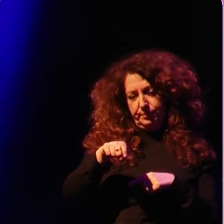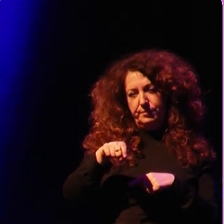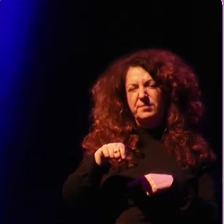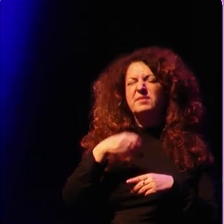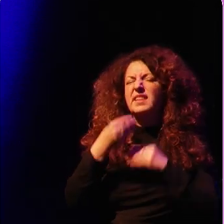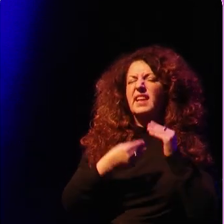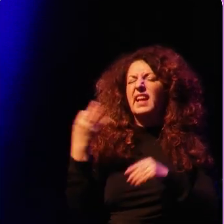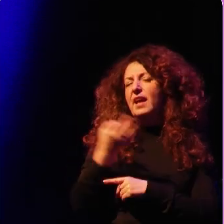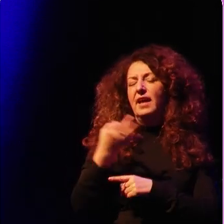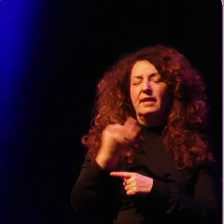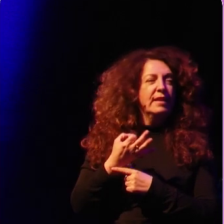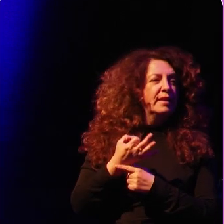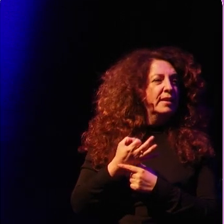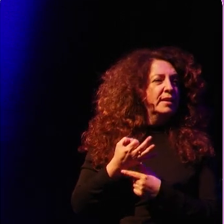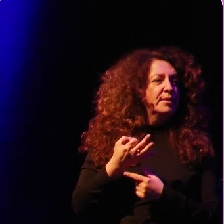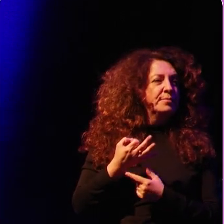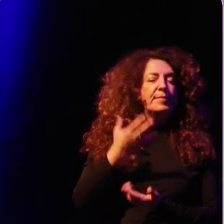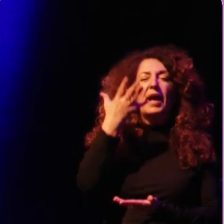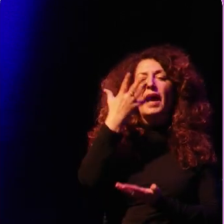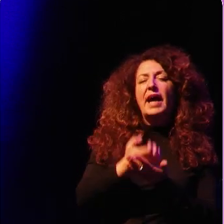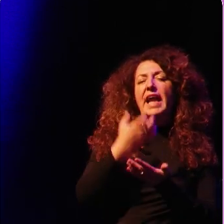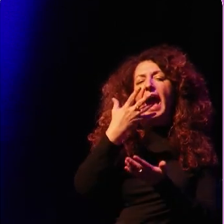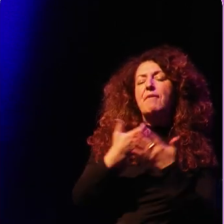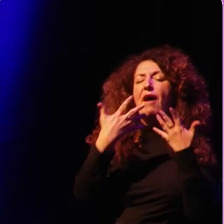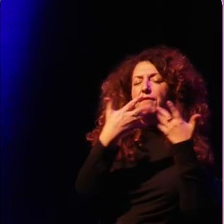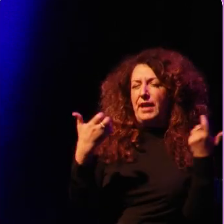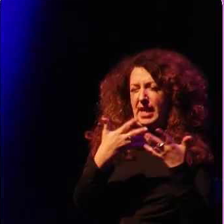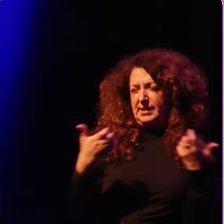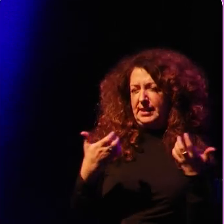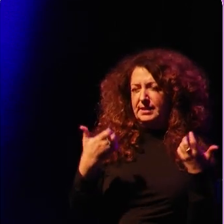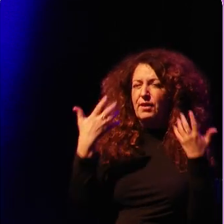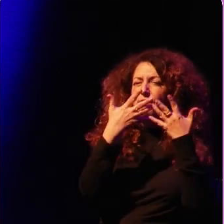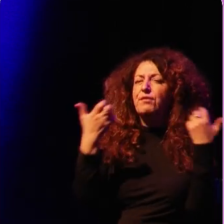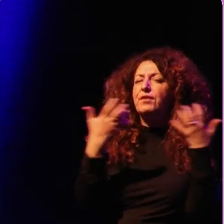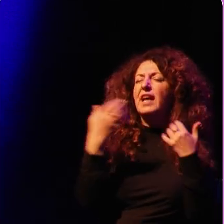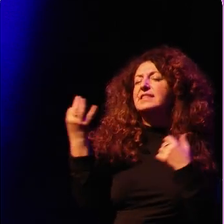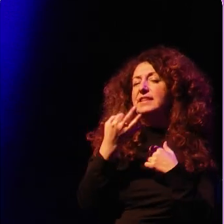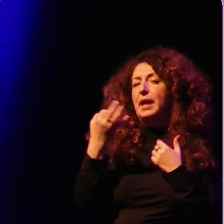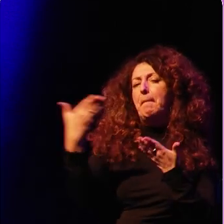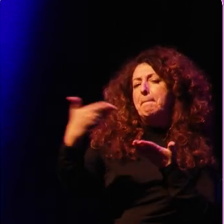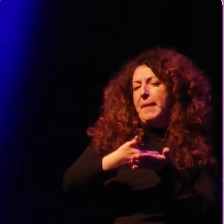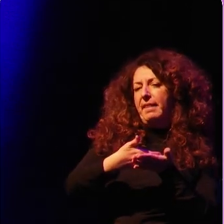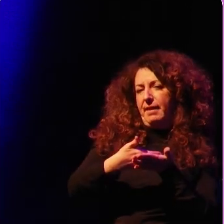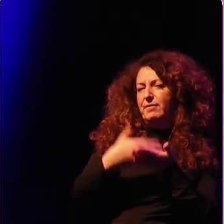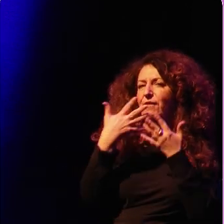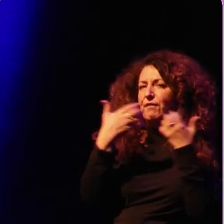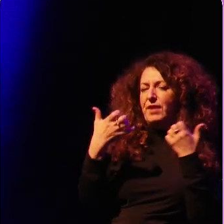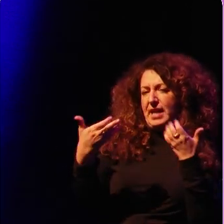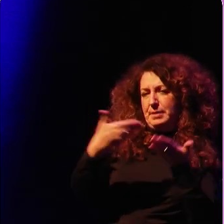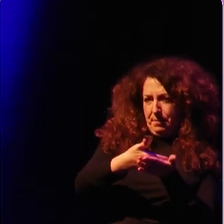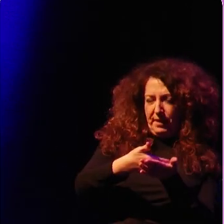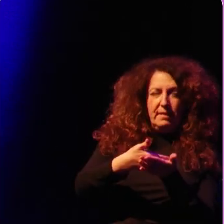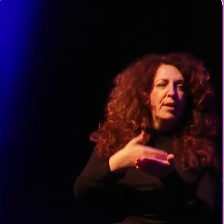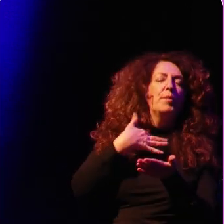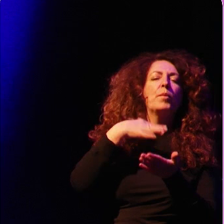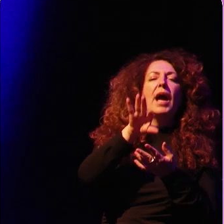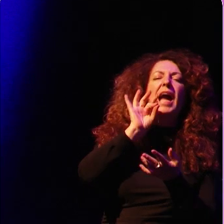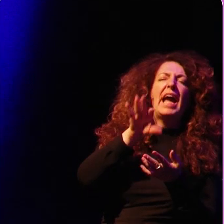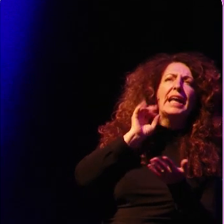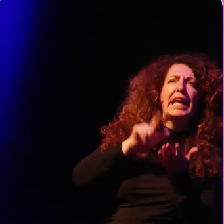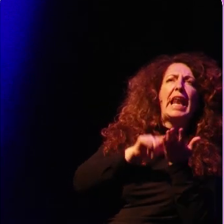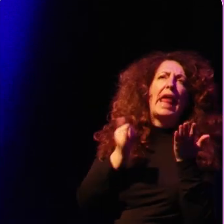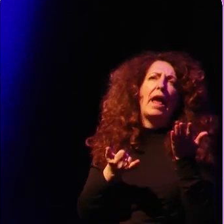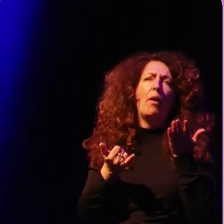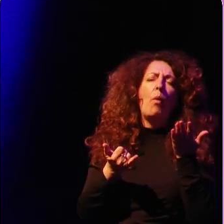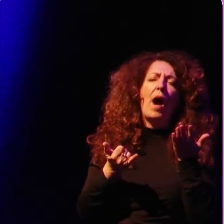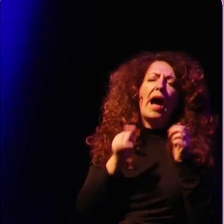Lo primero que hace es me hace grabar unas frases. Las frases te las pide él. Puedes elegir en qué lenguaje